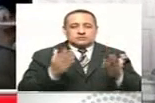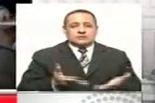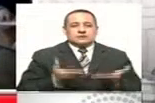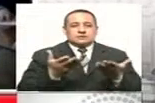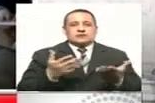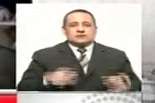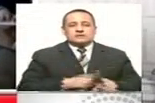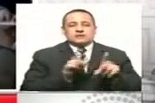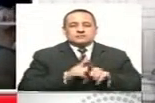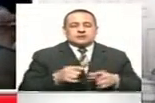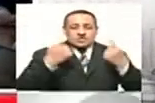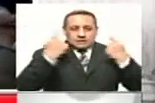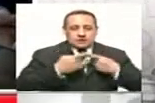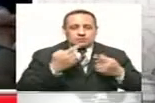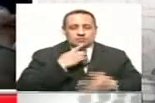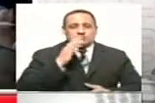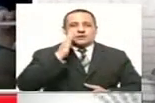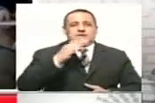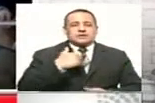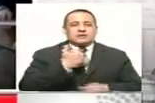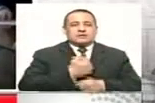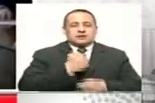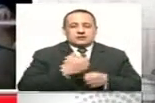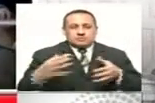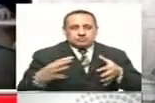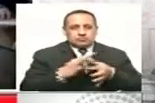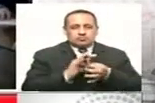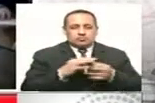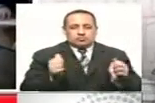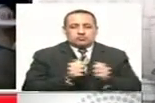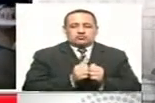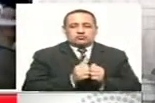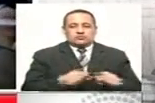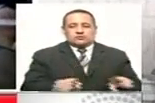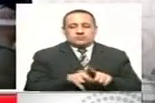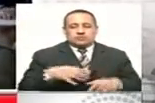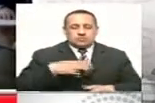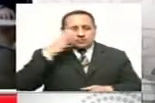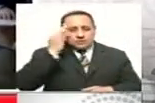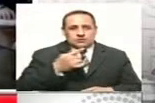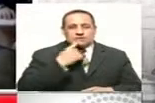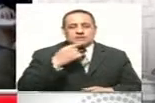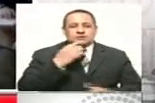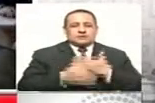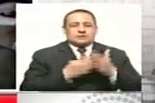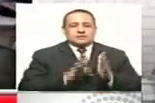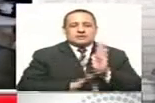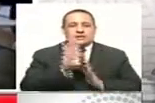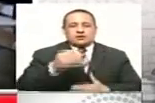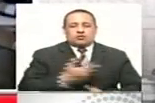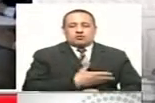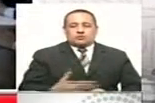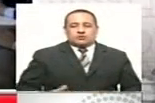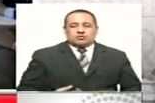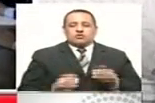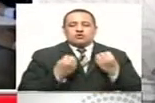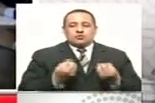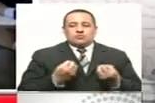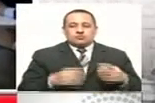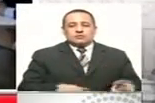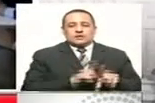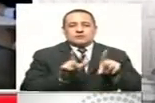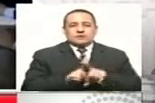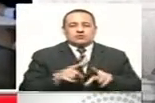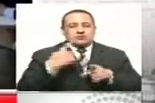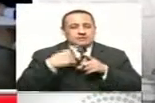supuesto la disposición a trabajar de manera conjunta, que creo que eso es construir Estado, como incluso con